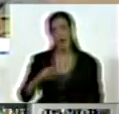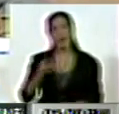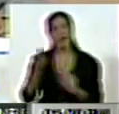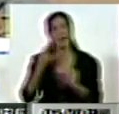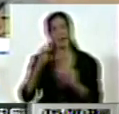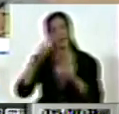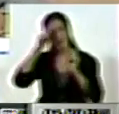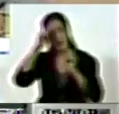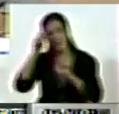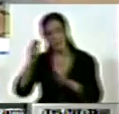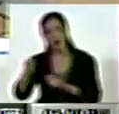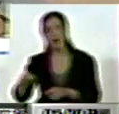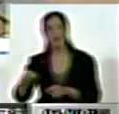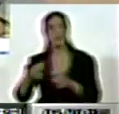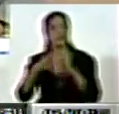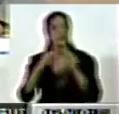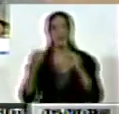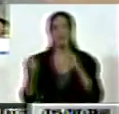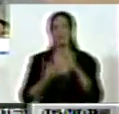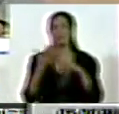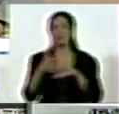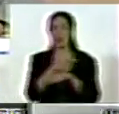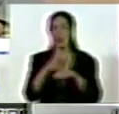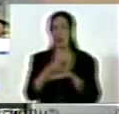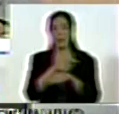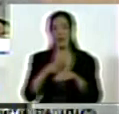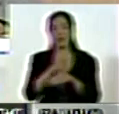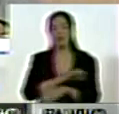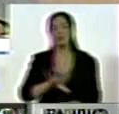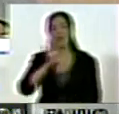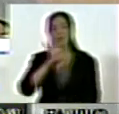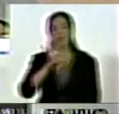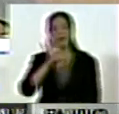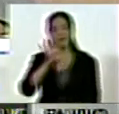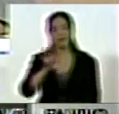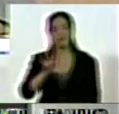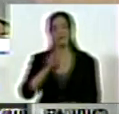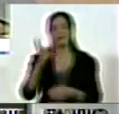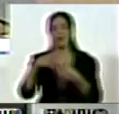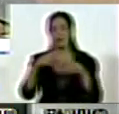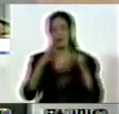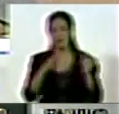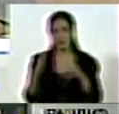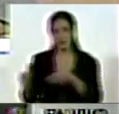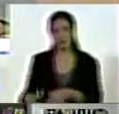de respeto con las autoridades gubernamentales del país donde está adscrito.